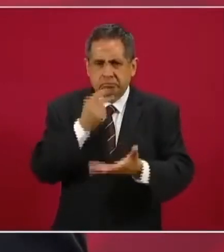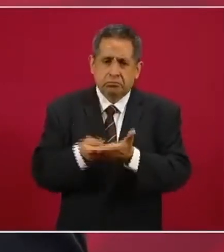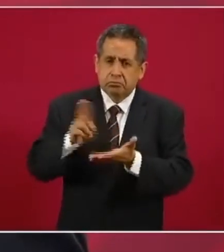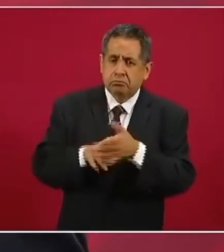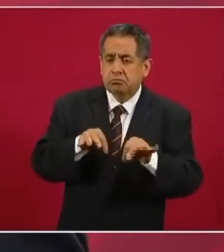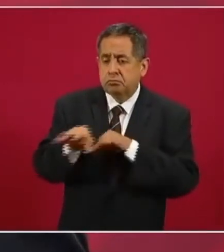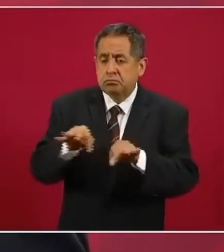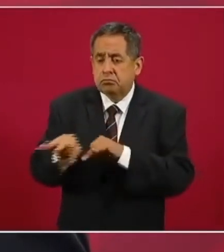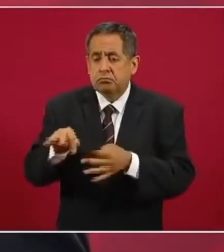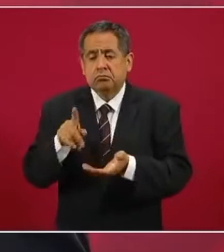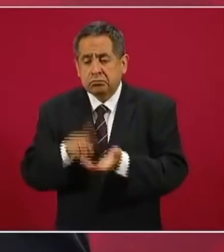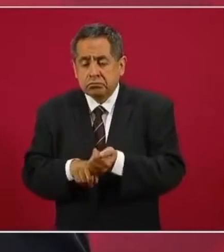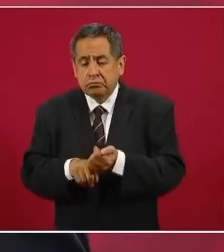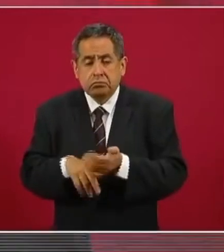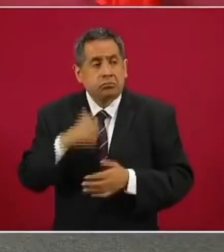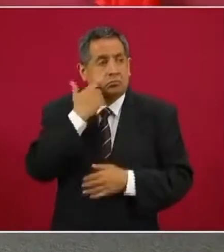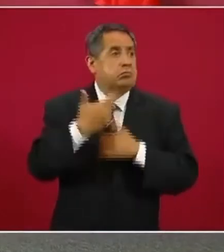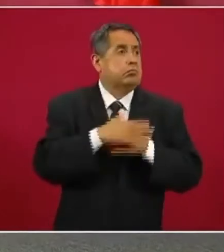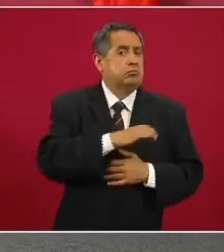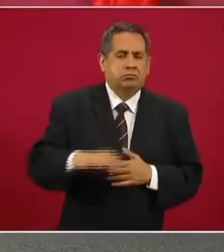a finales de octubre.